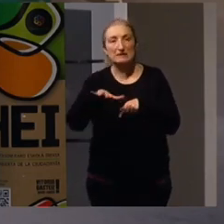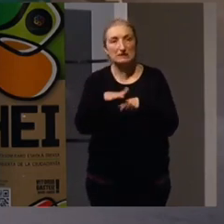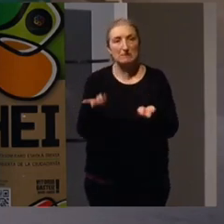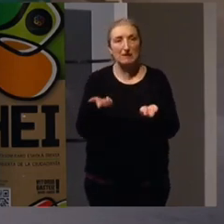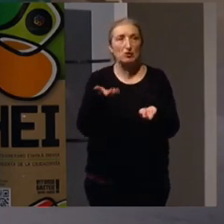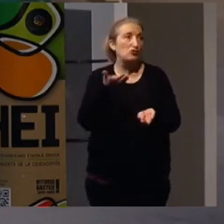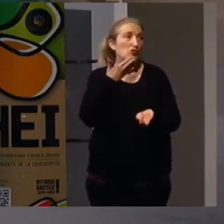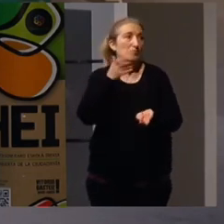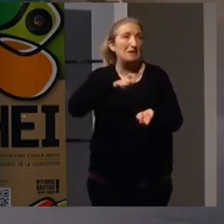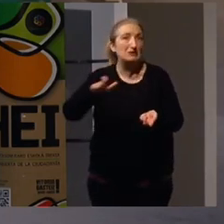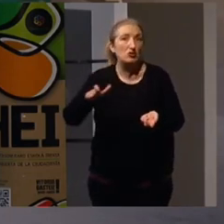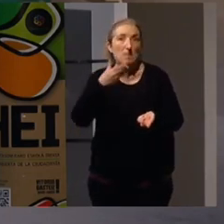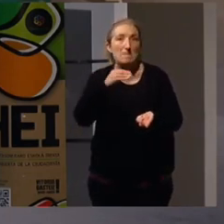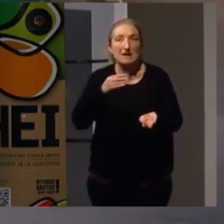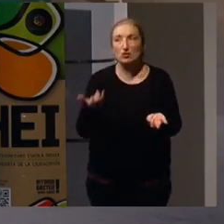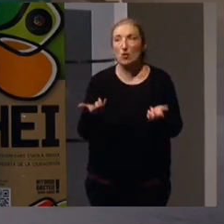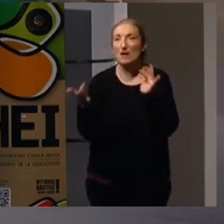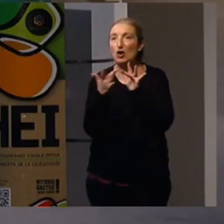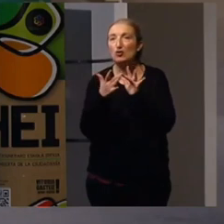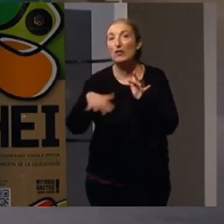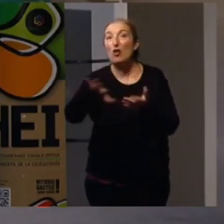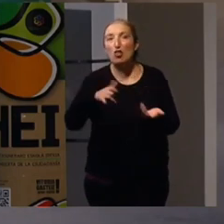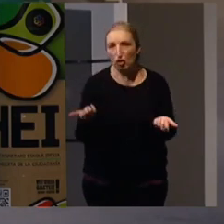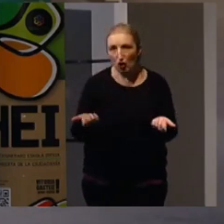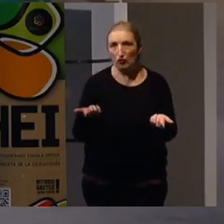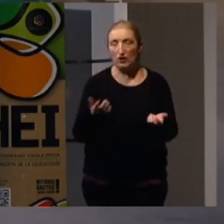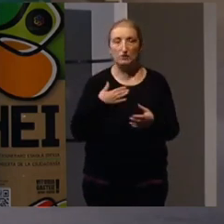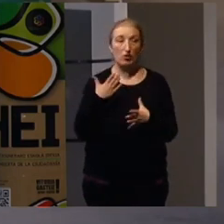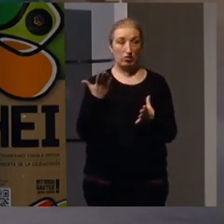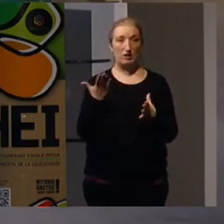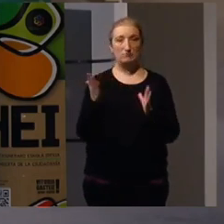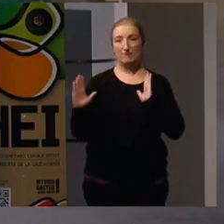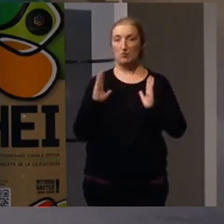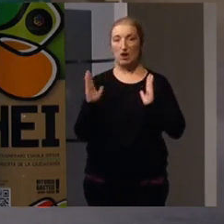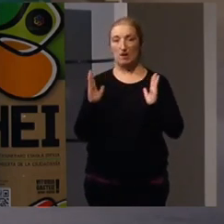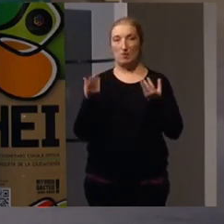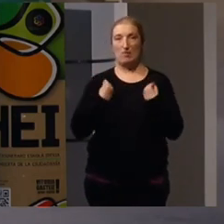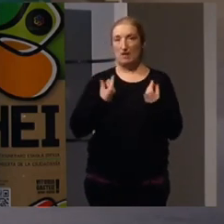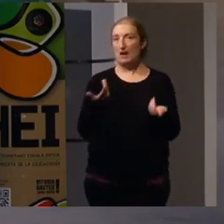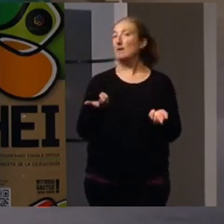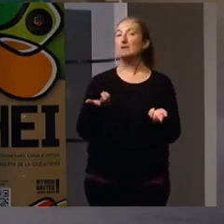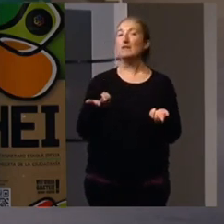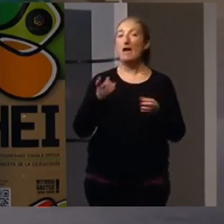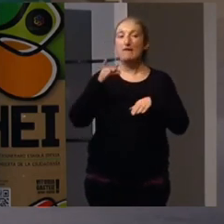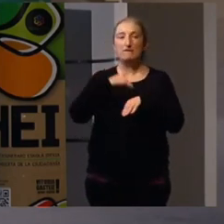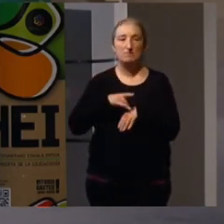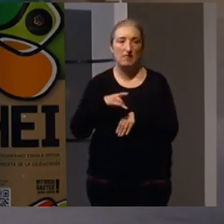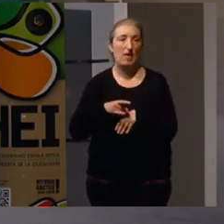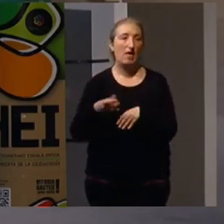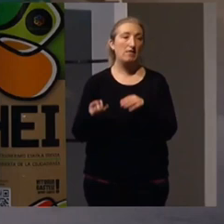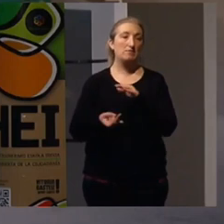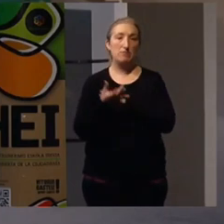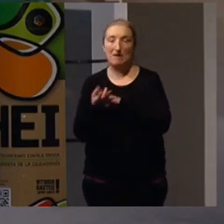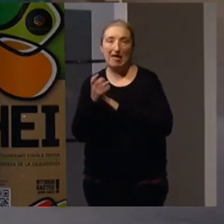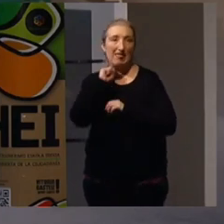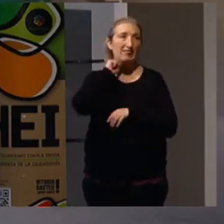compartir experiencias con gente más joven que ella. Eso aboca a que inevitablemente en una franja de la vida en la que aparece mucha más enfermedad, en la que aparece